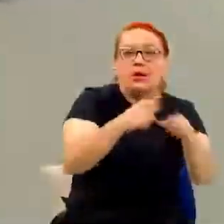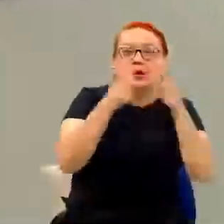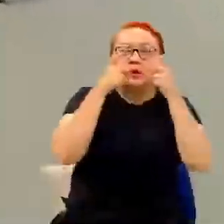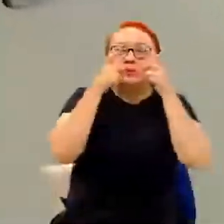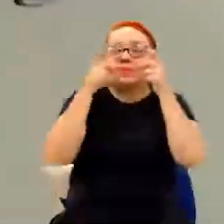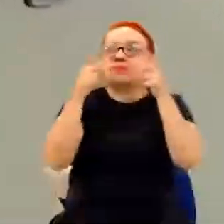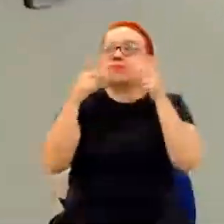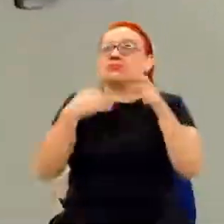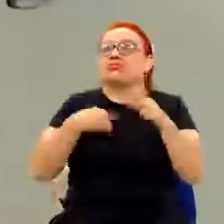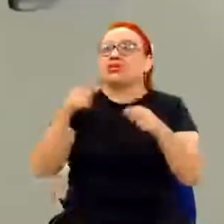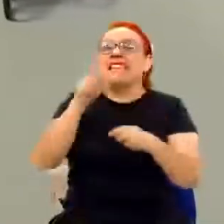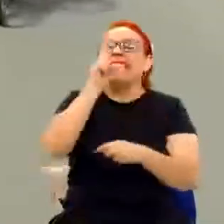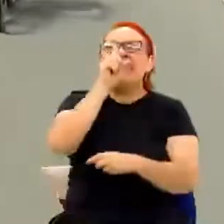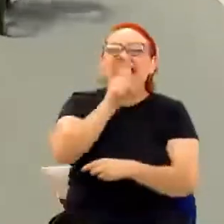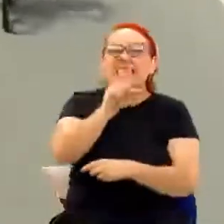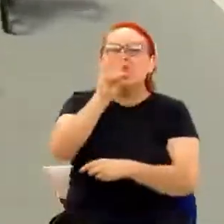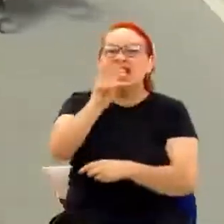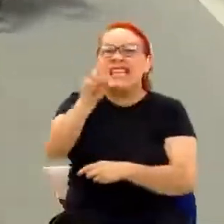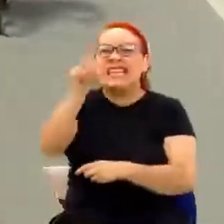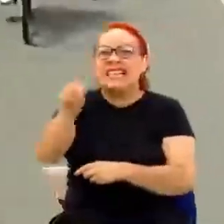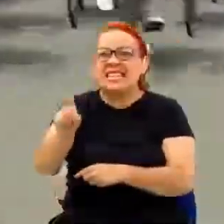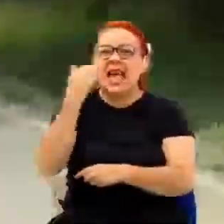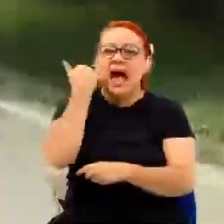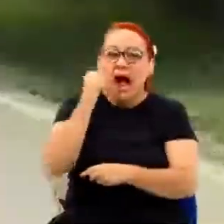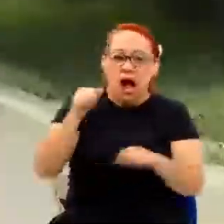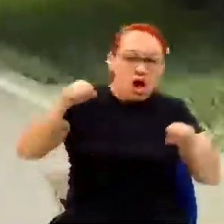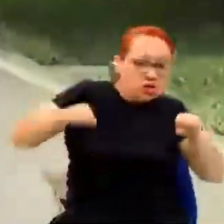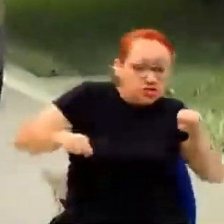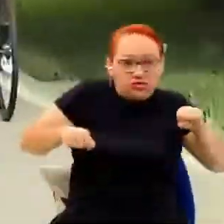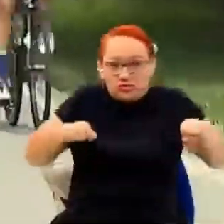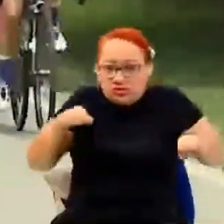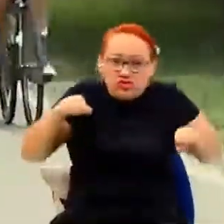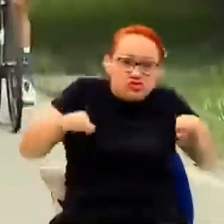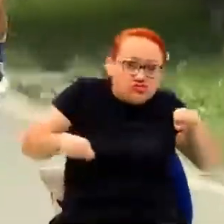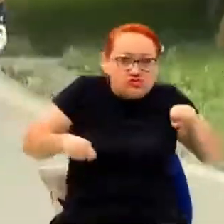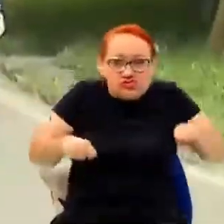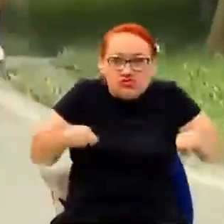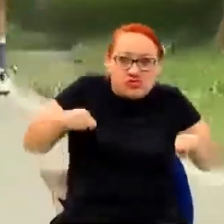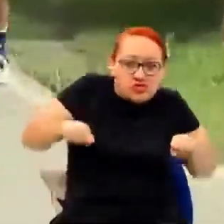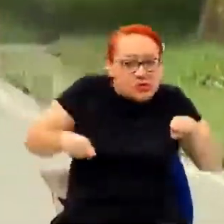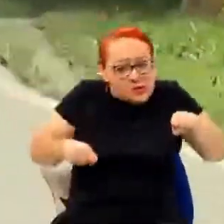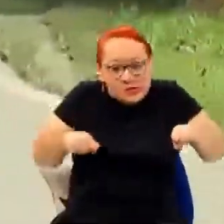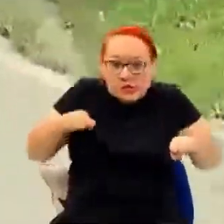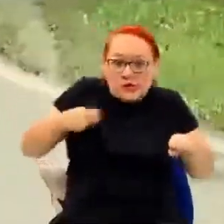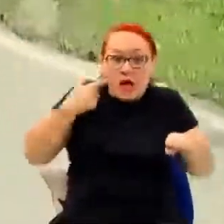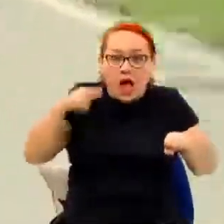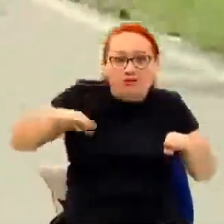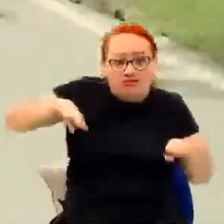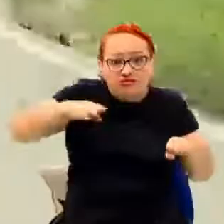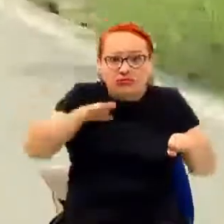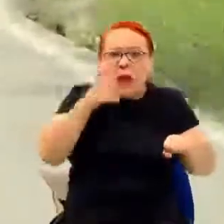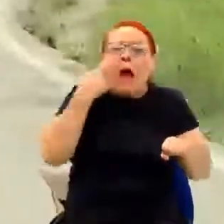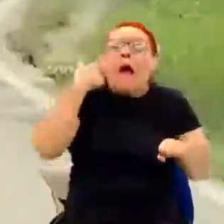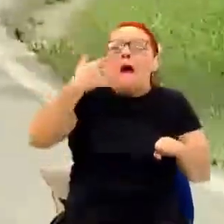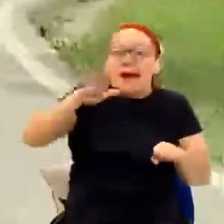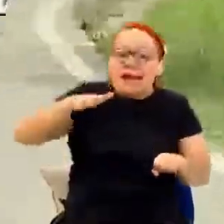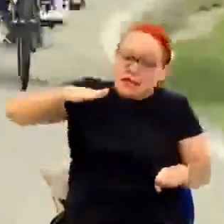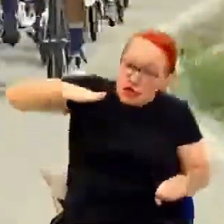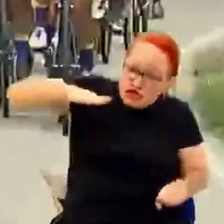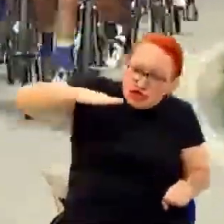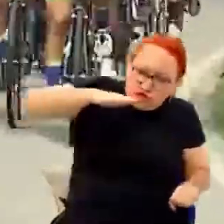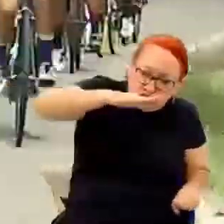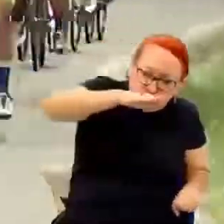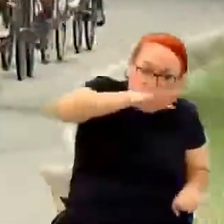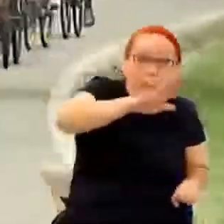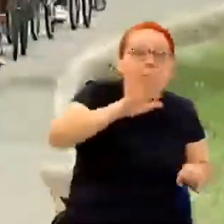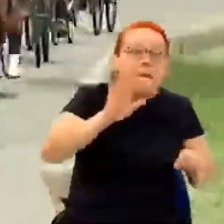gran nivel de las 136 corredoras que tomaron la partida en esta tercera etapa. Un recorrido semiplano que fue